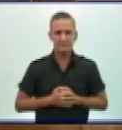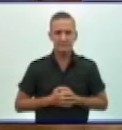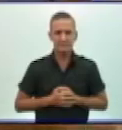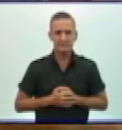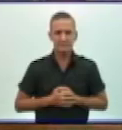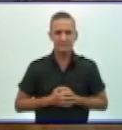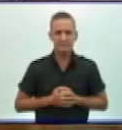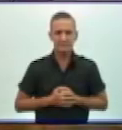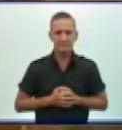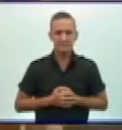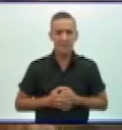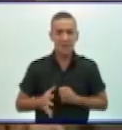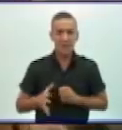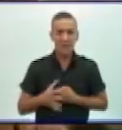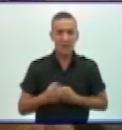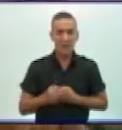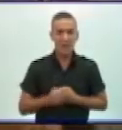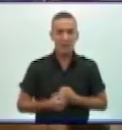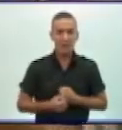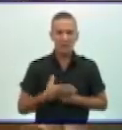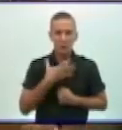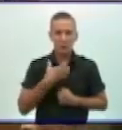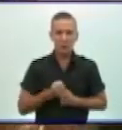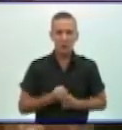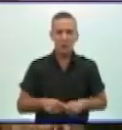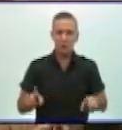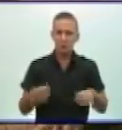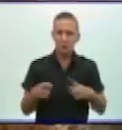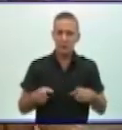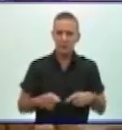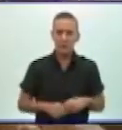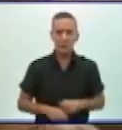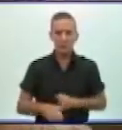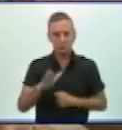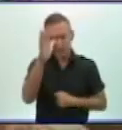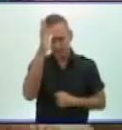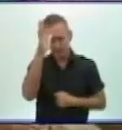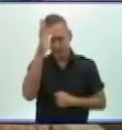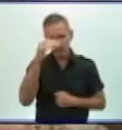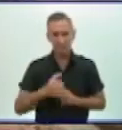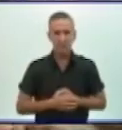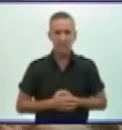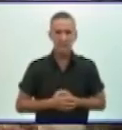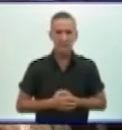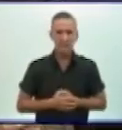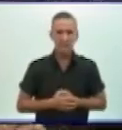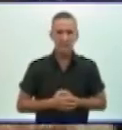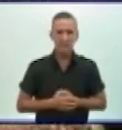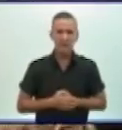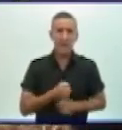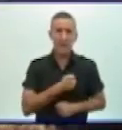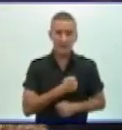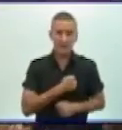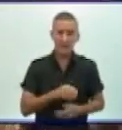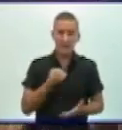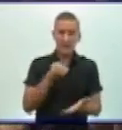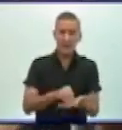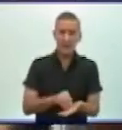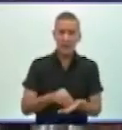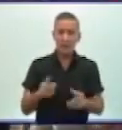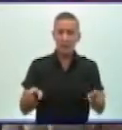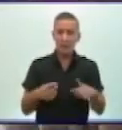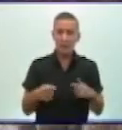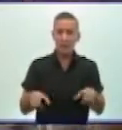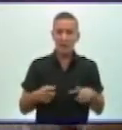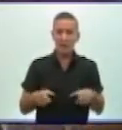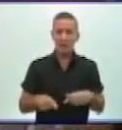A todo el mundo le encantó cómo pinchaste la música en matutina. Imagínate que Greta quiere que le ponga la música en su fiesta de cumpleaños. A lo mejor te vuelves un